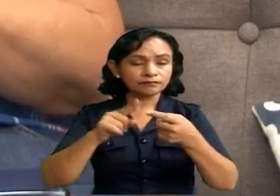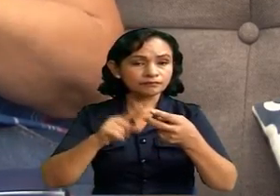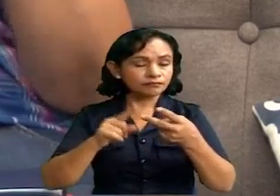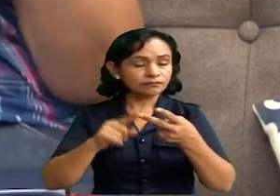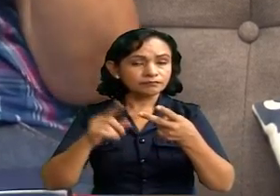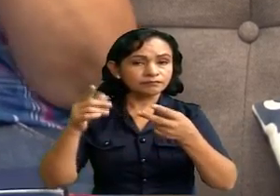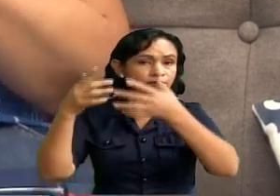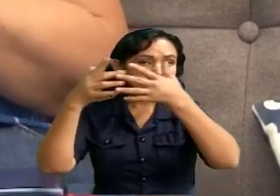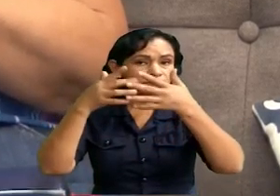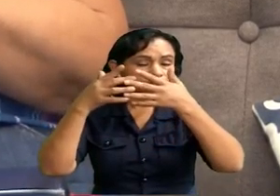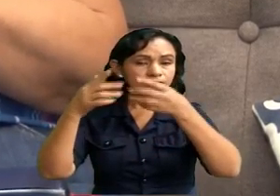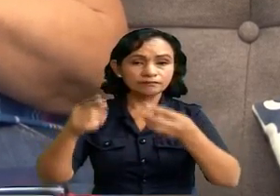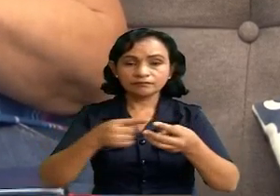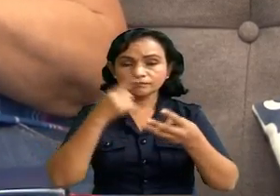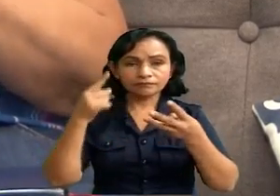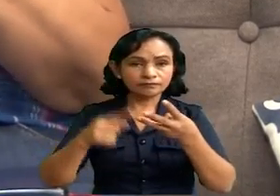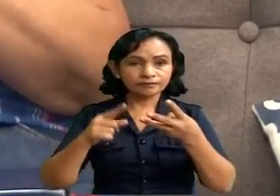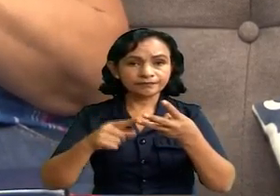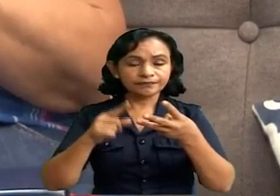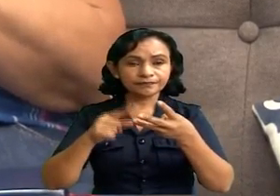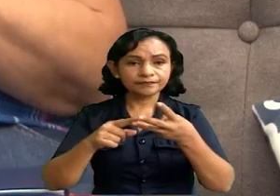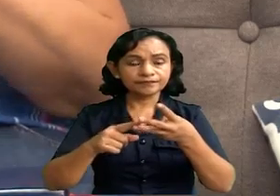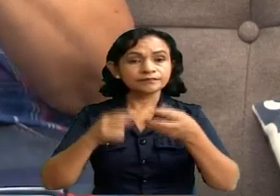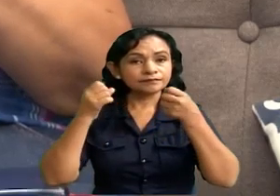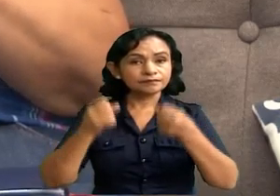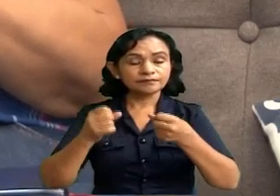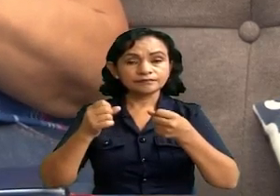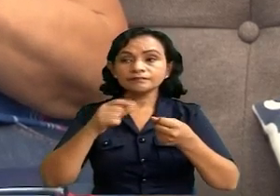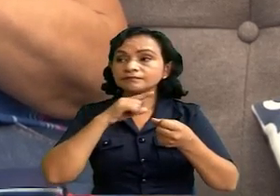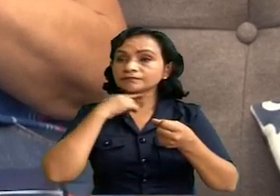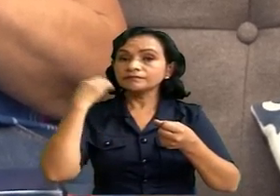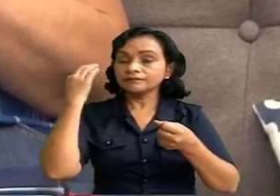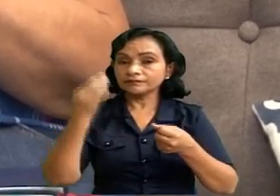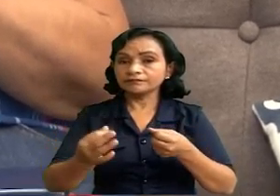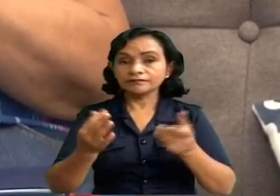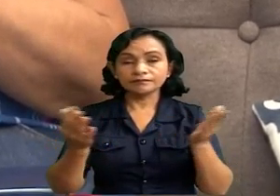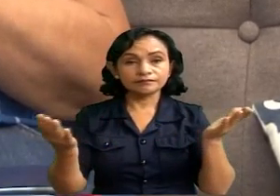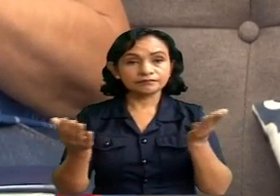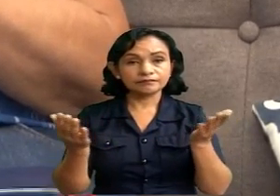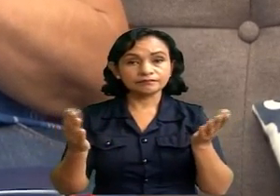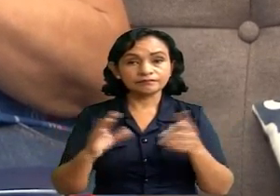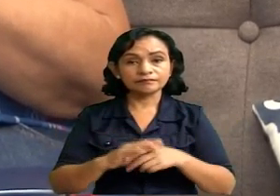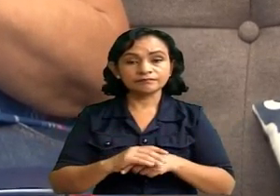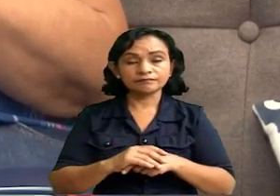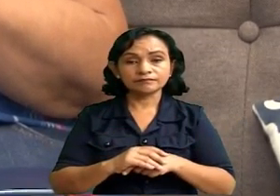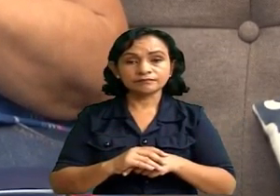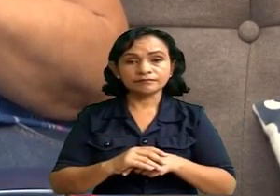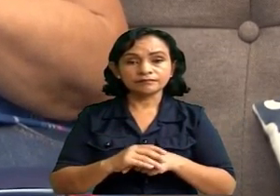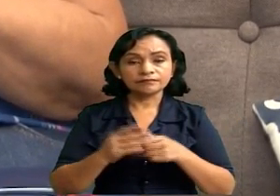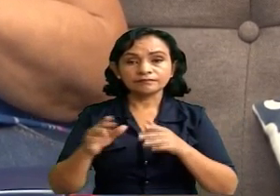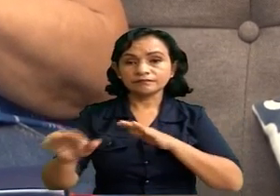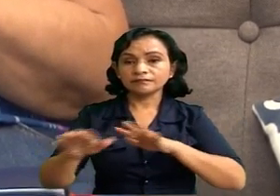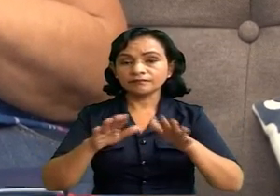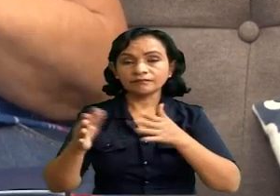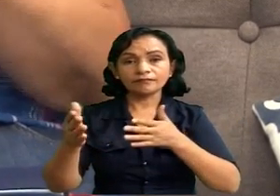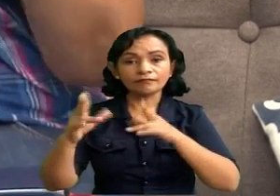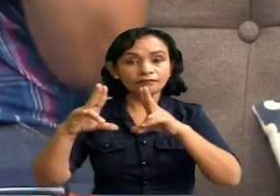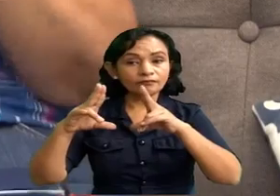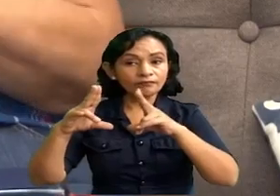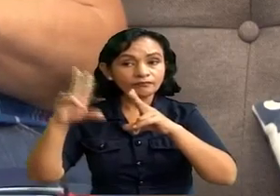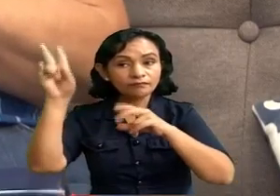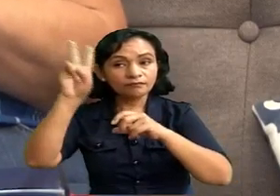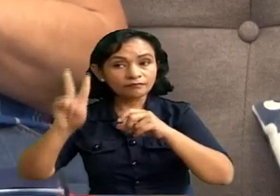antiimperialista, antiintervencionista. Él era firme en esos principios, no era negociable para él la patria. Y